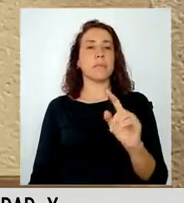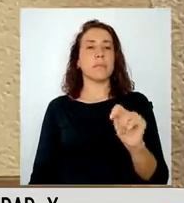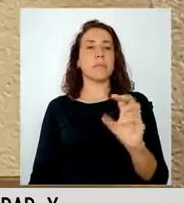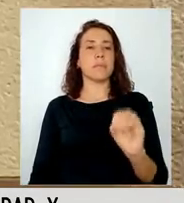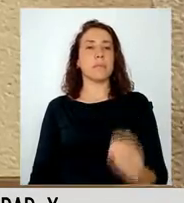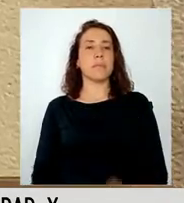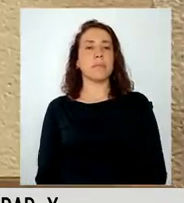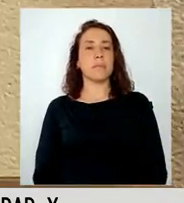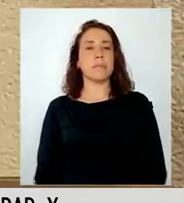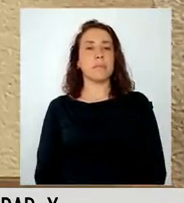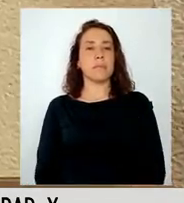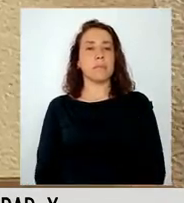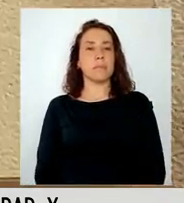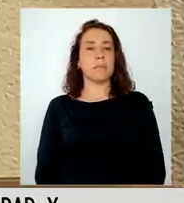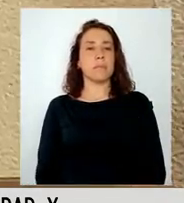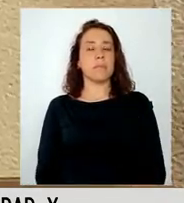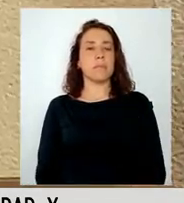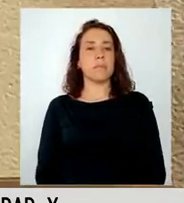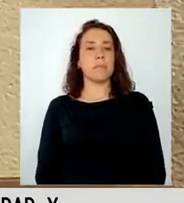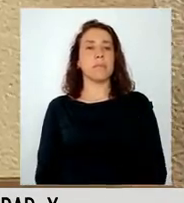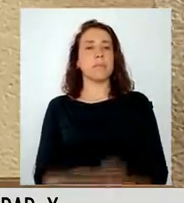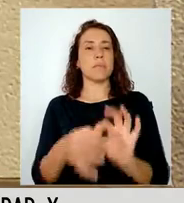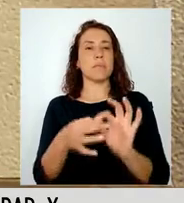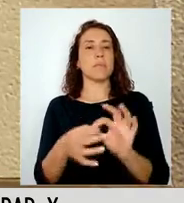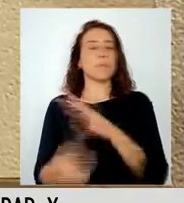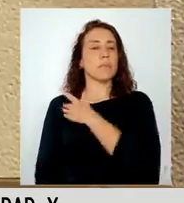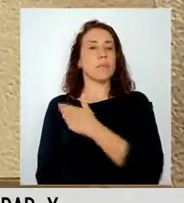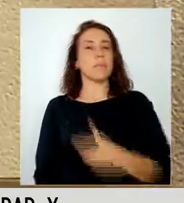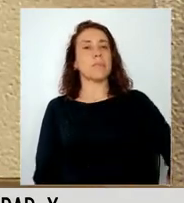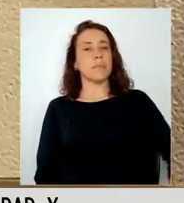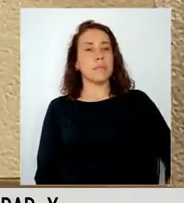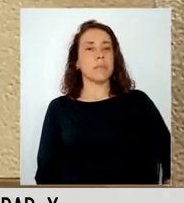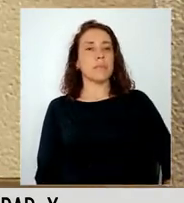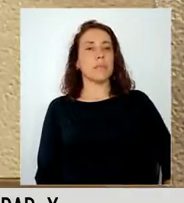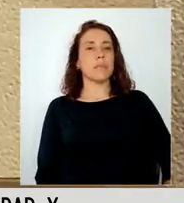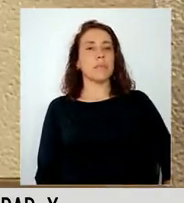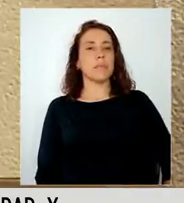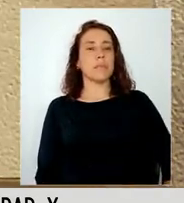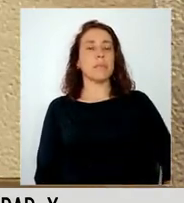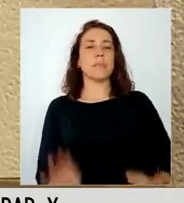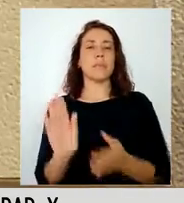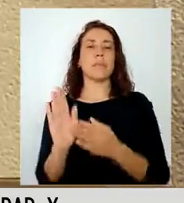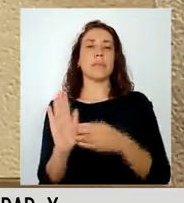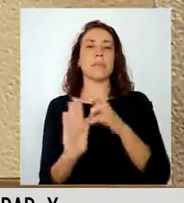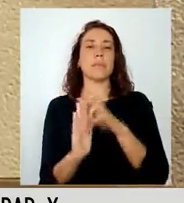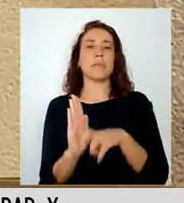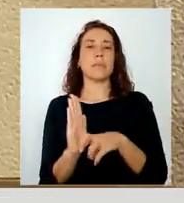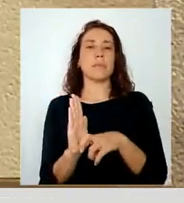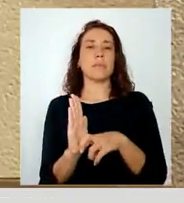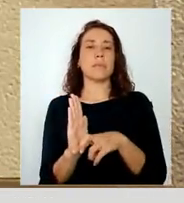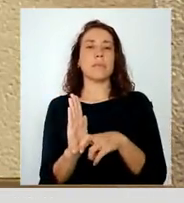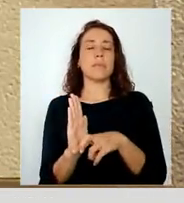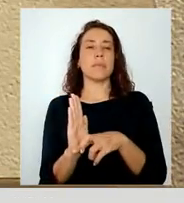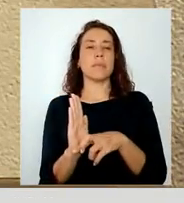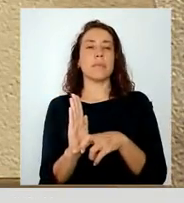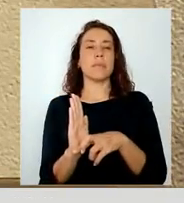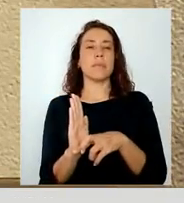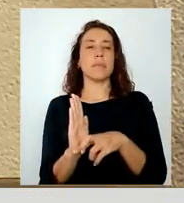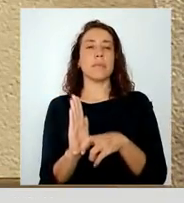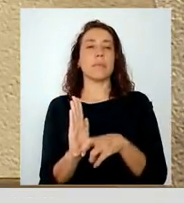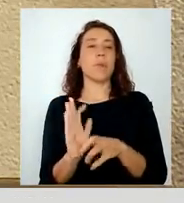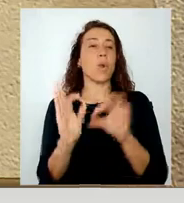Muchas gracias presidente Bueno este proyecto llega En buena hora